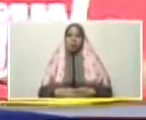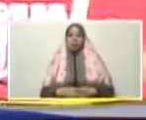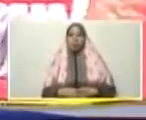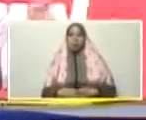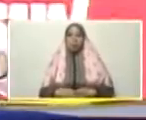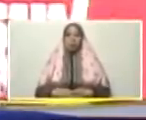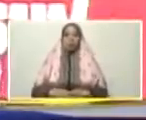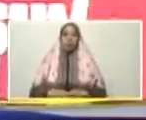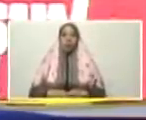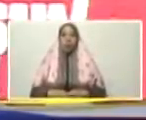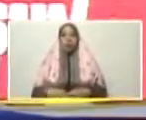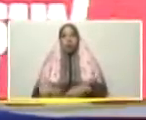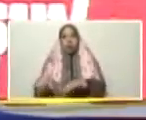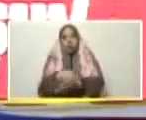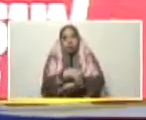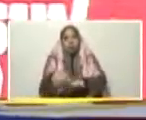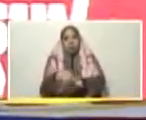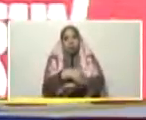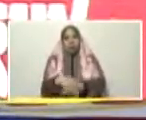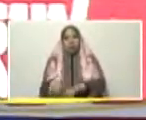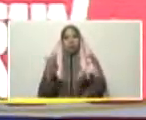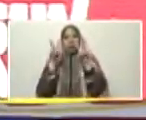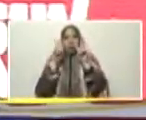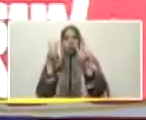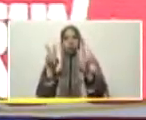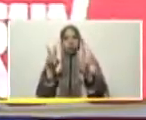vayan a la calle para que la vean